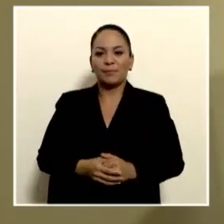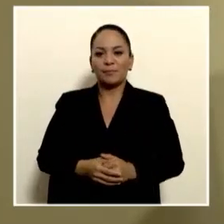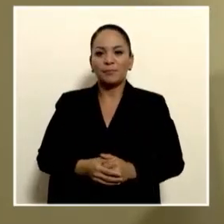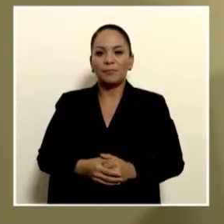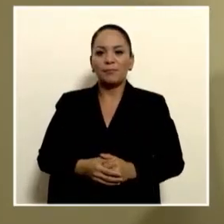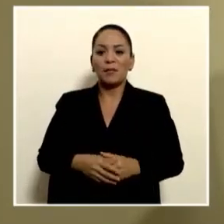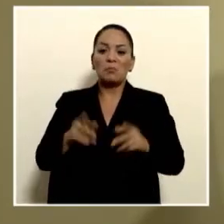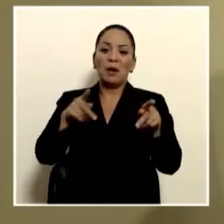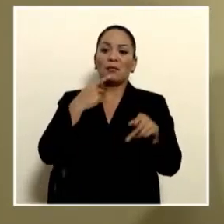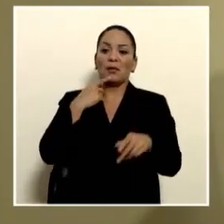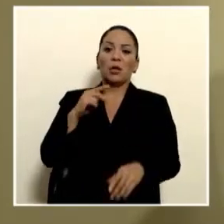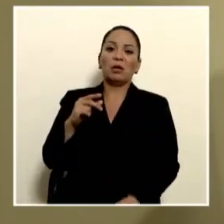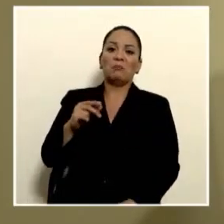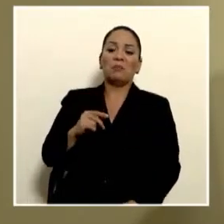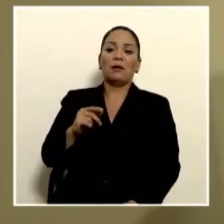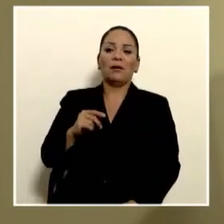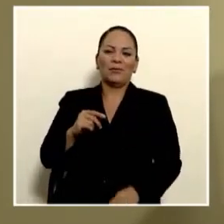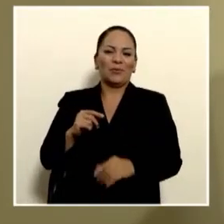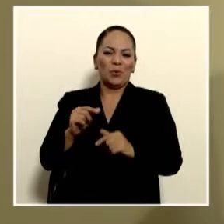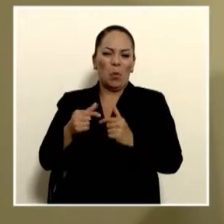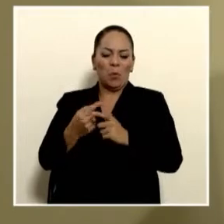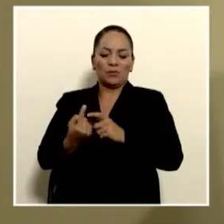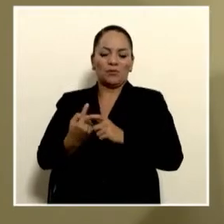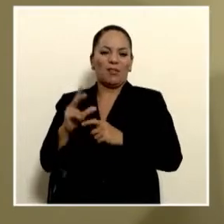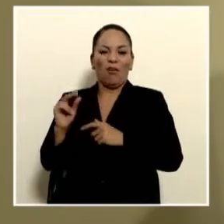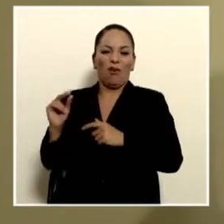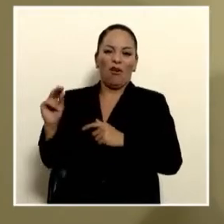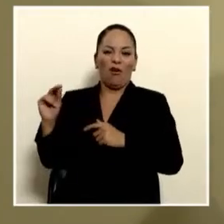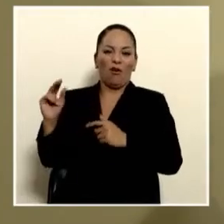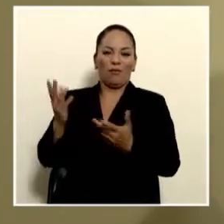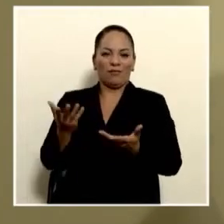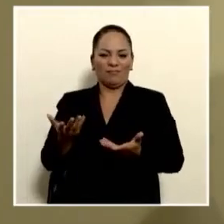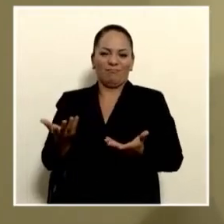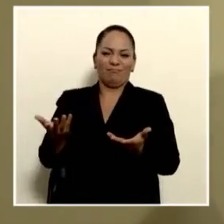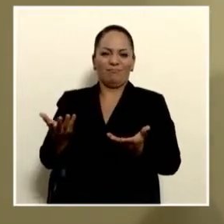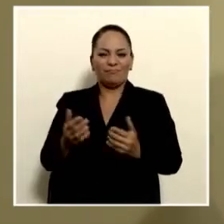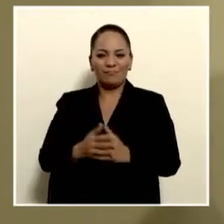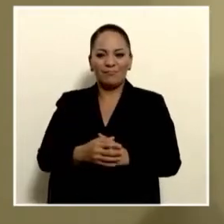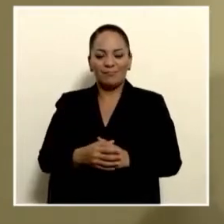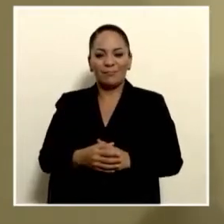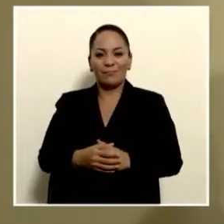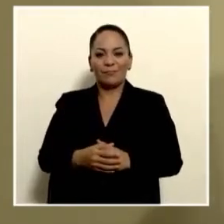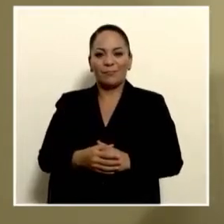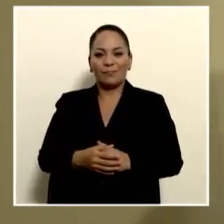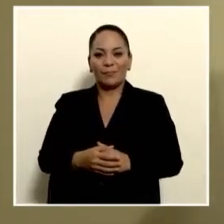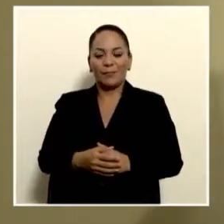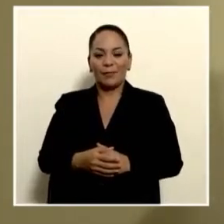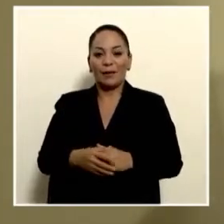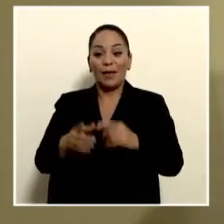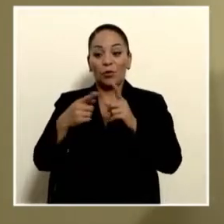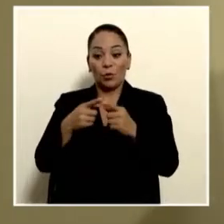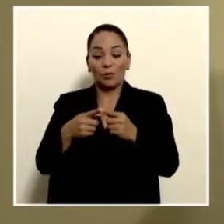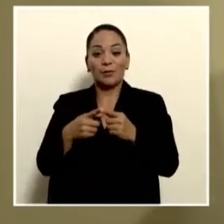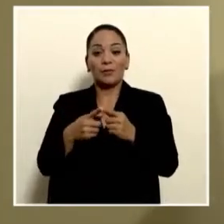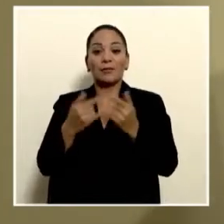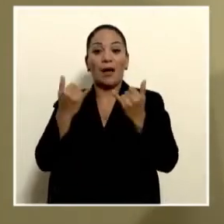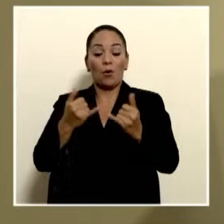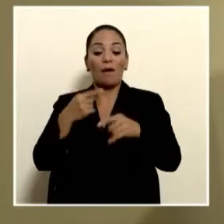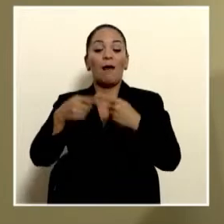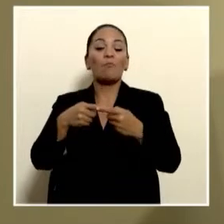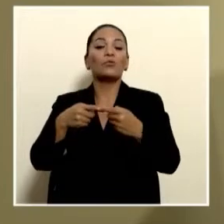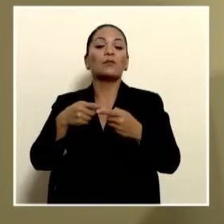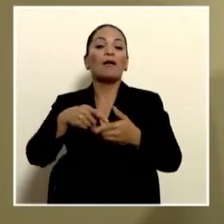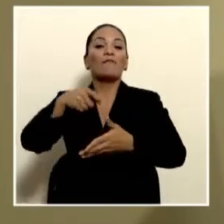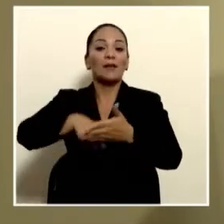Ah, no, eso solo lo pueden hacer de acuerdo hasta que firmemos este